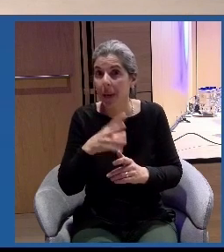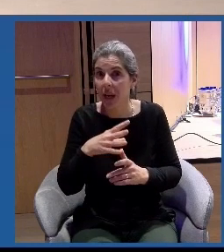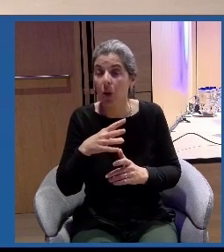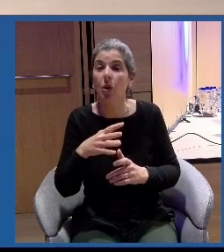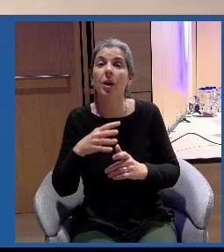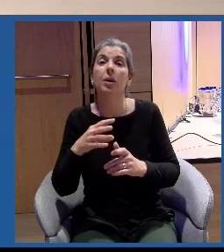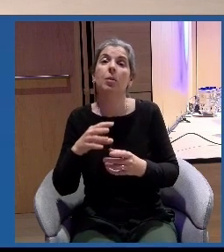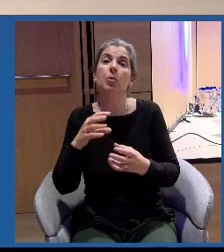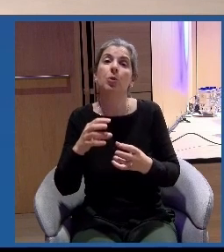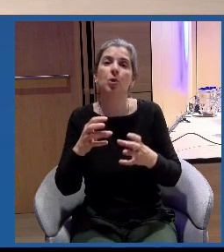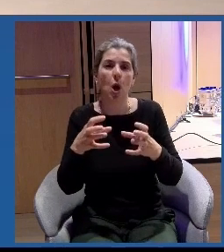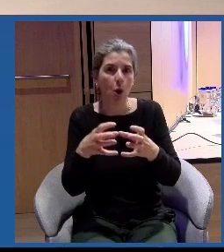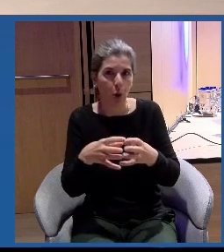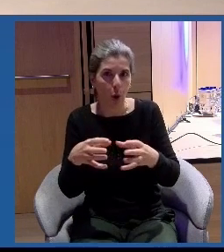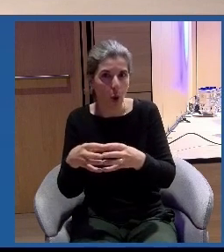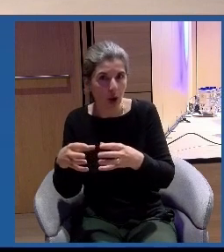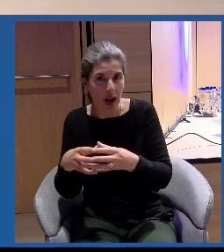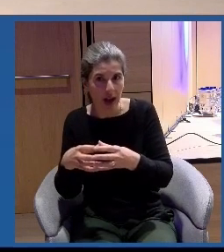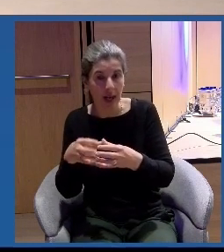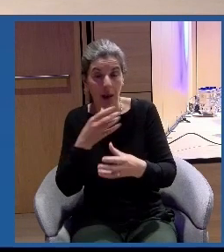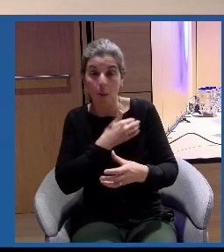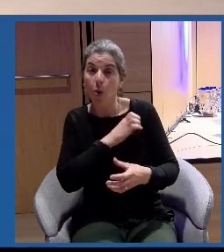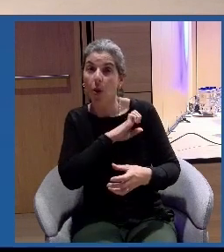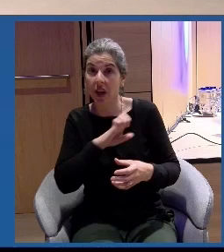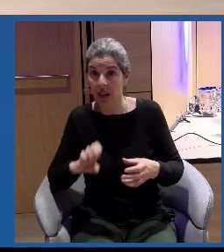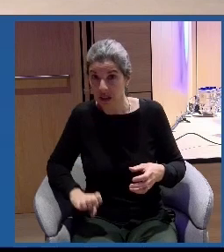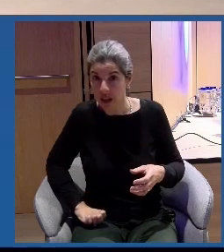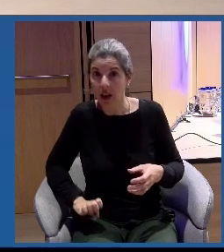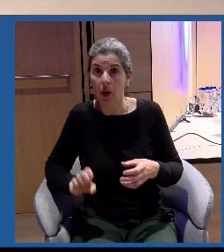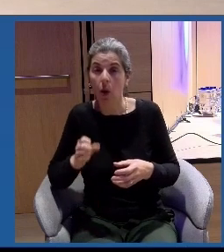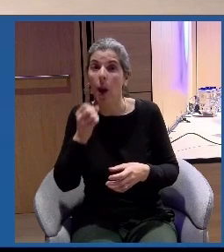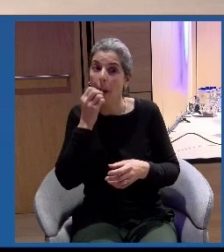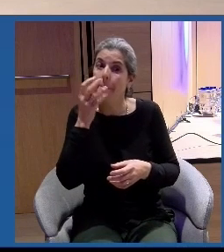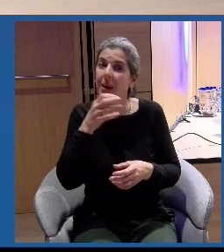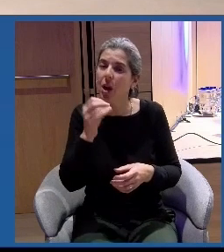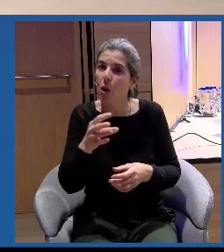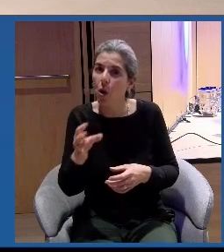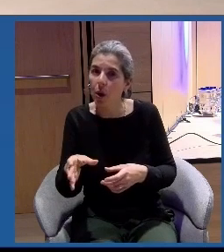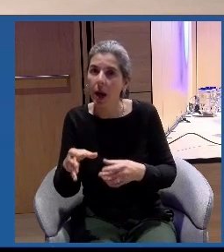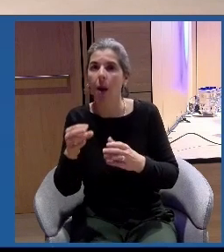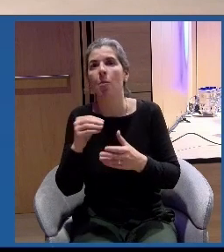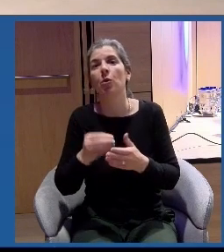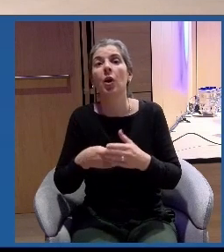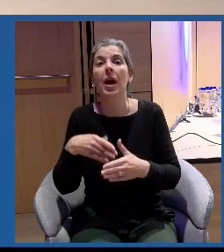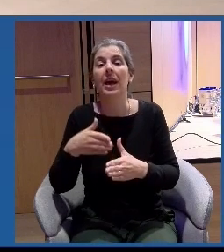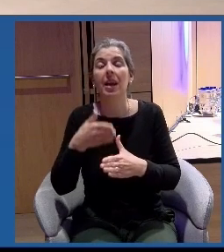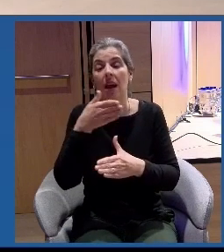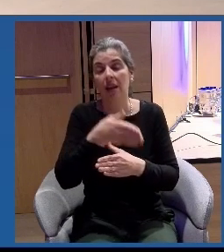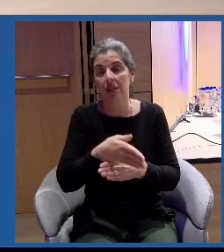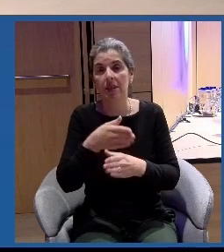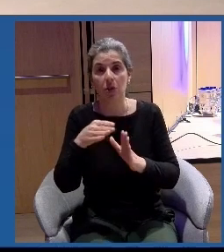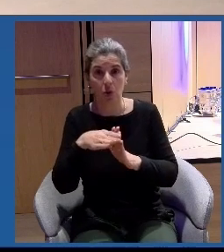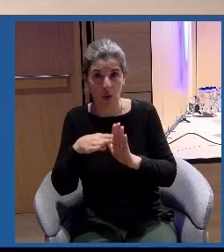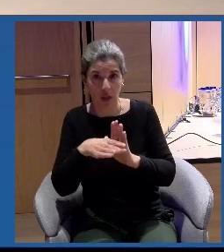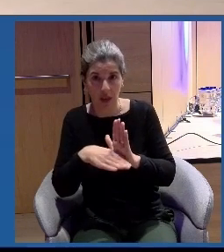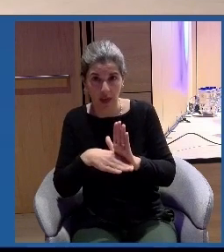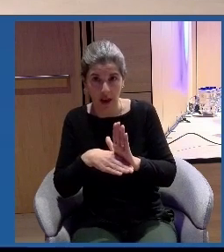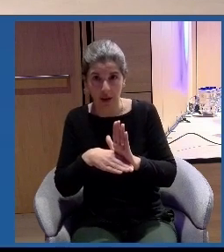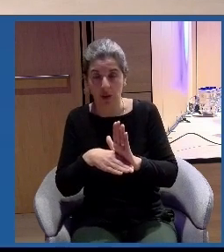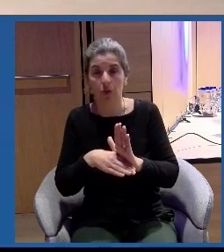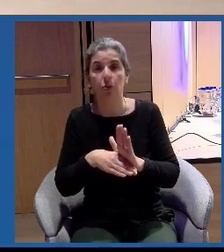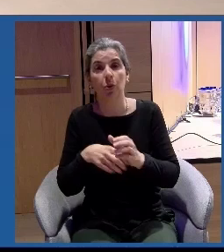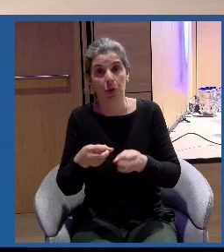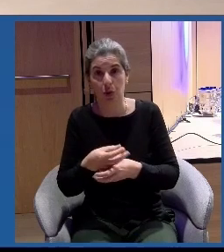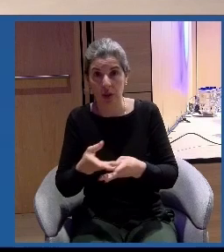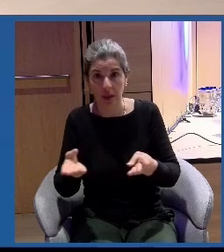organismos. Simplemente con decir, acá hay un índice y los invitamos a participar, como uno de los datos para remarcar, pero bueno,